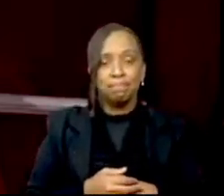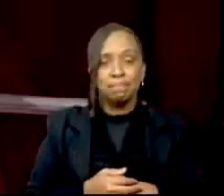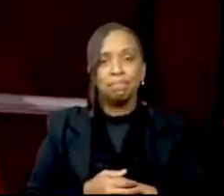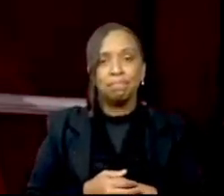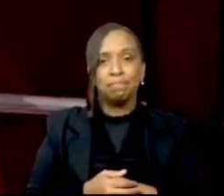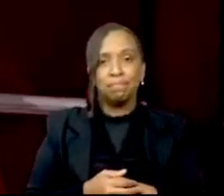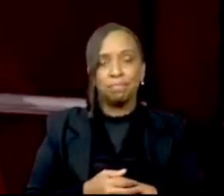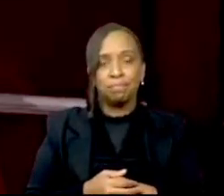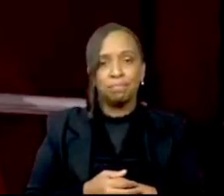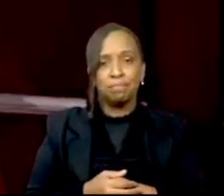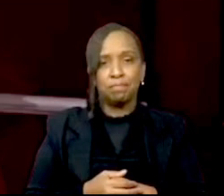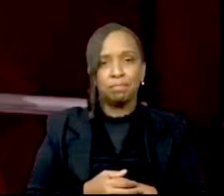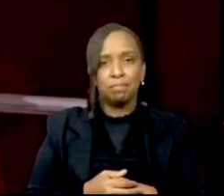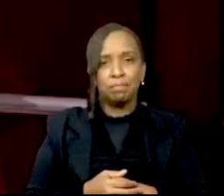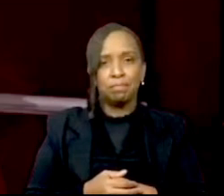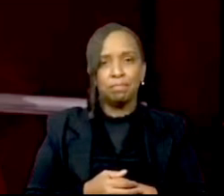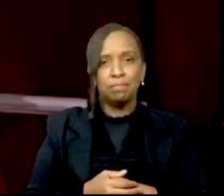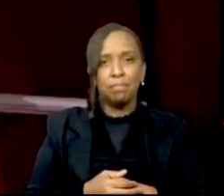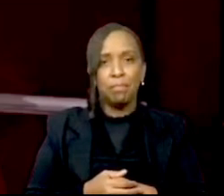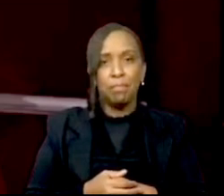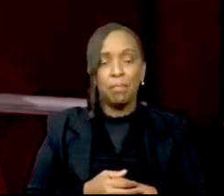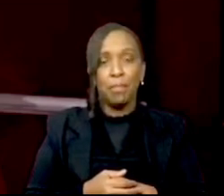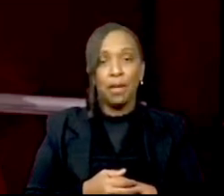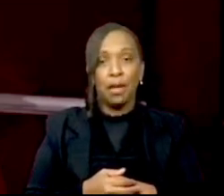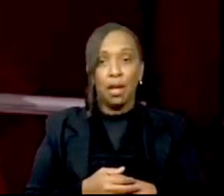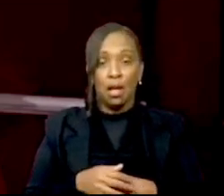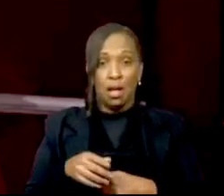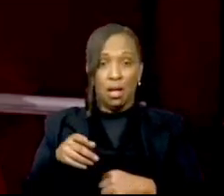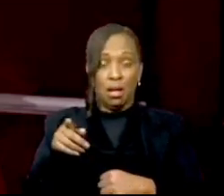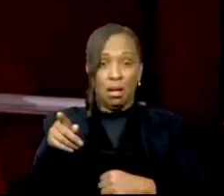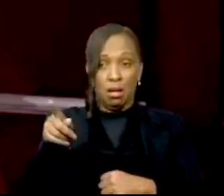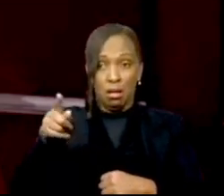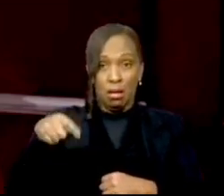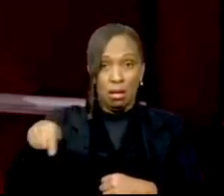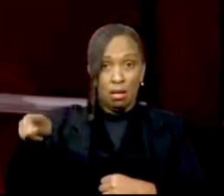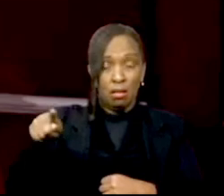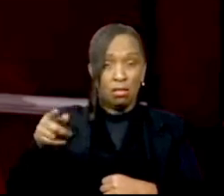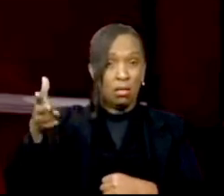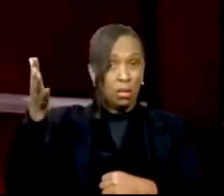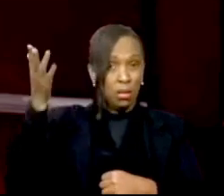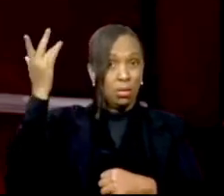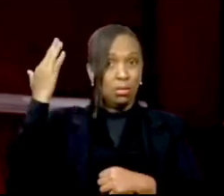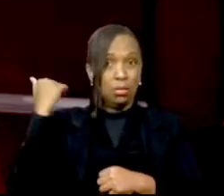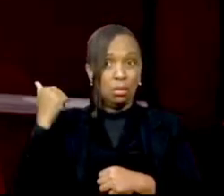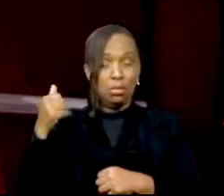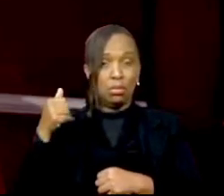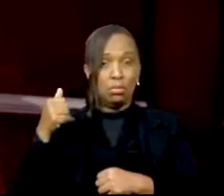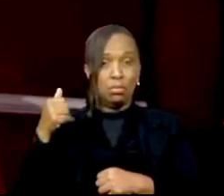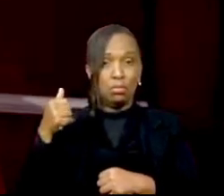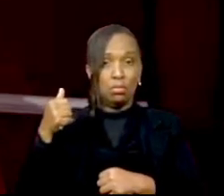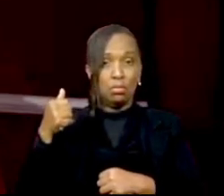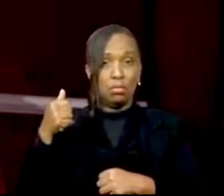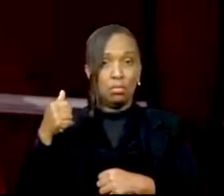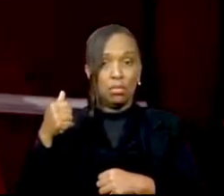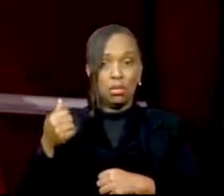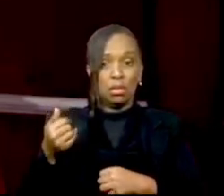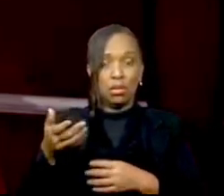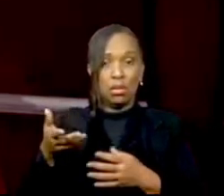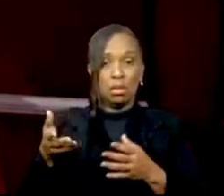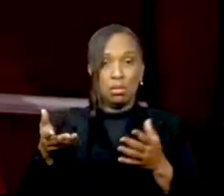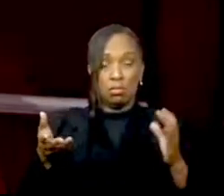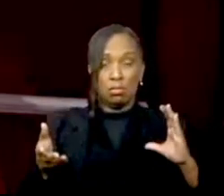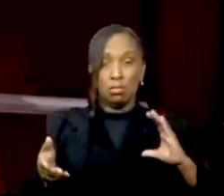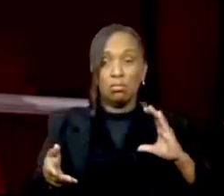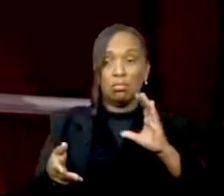congreso luchando contra esa relección la democracia dominicana